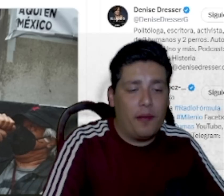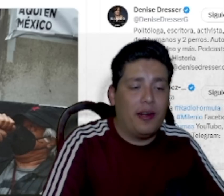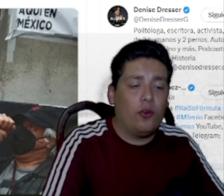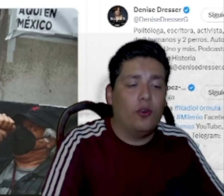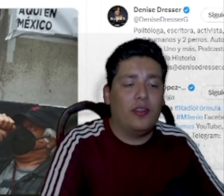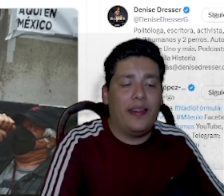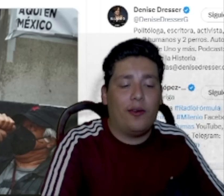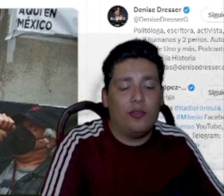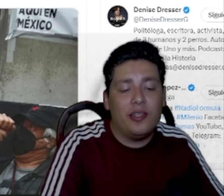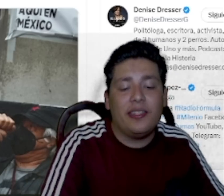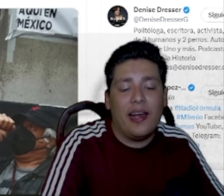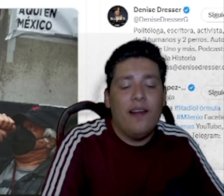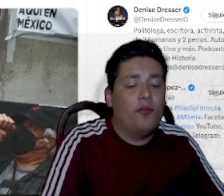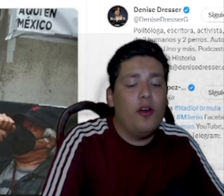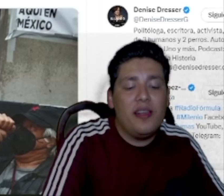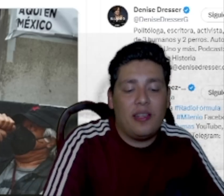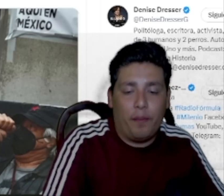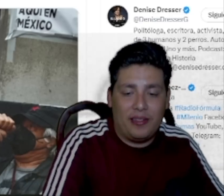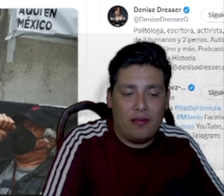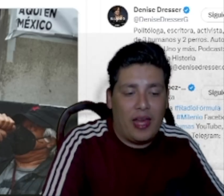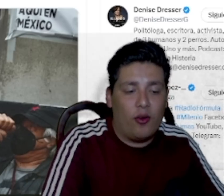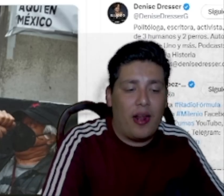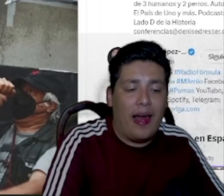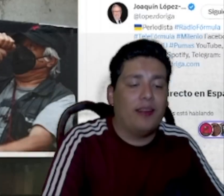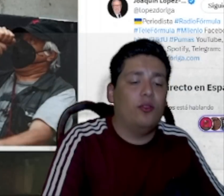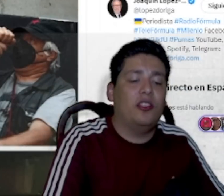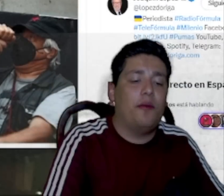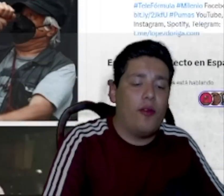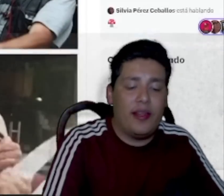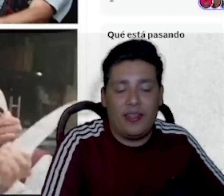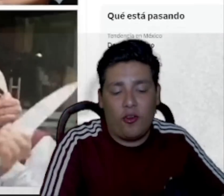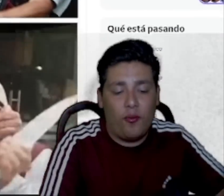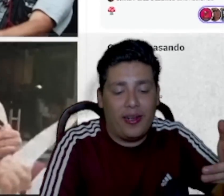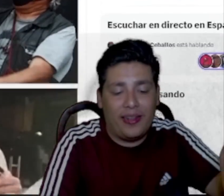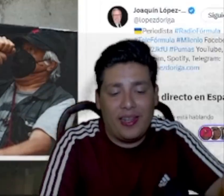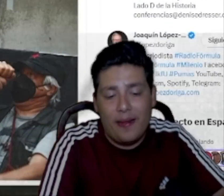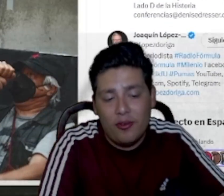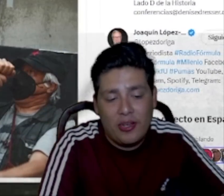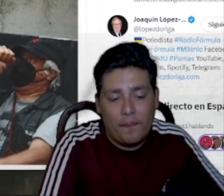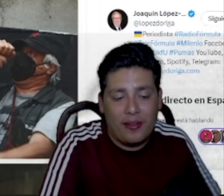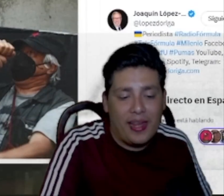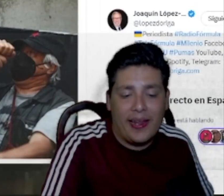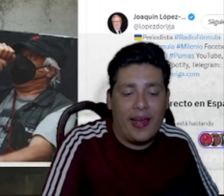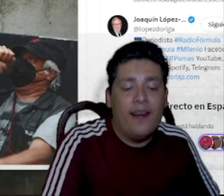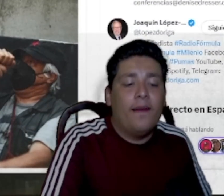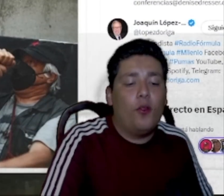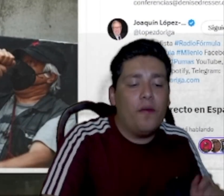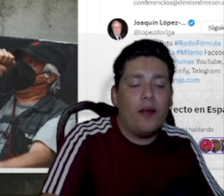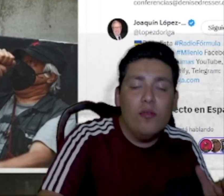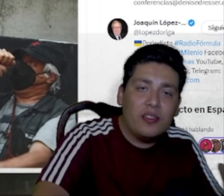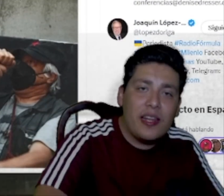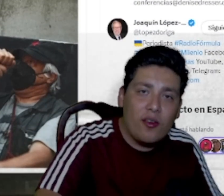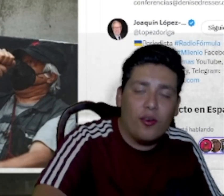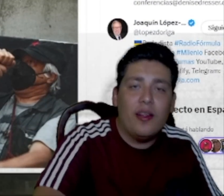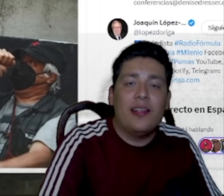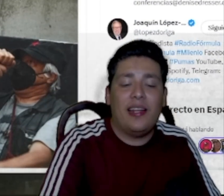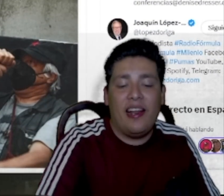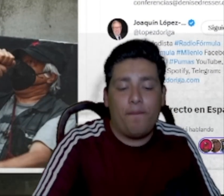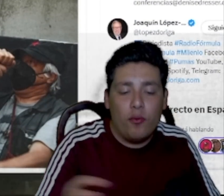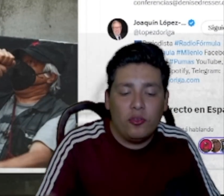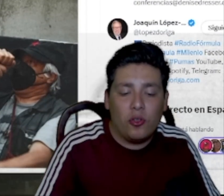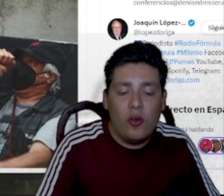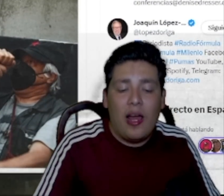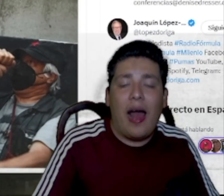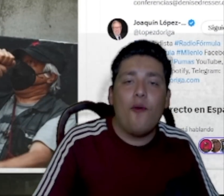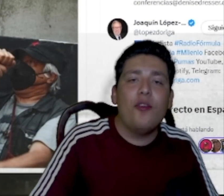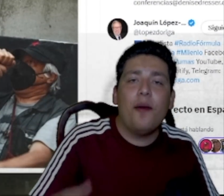en la Suprema Corte de Justicia, donde se presentaron actos de violencia como el que tenemos en pantalla, donde un señor se